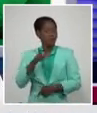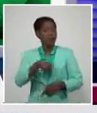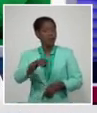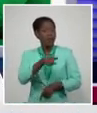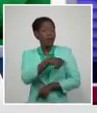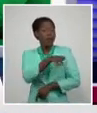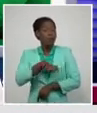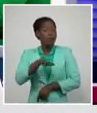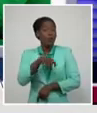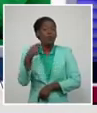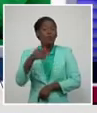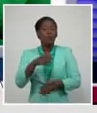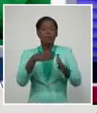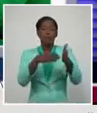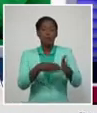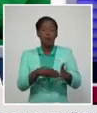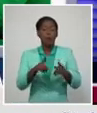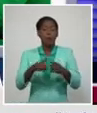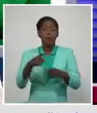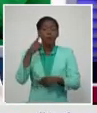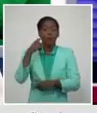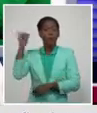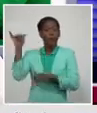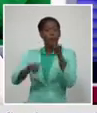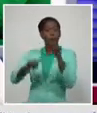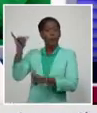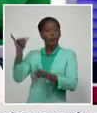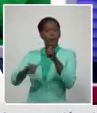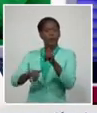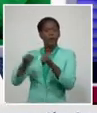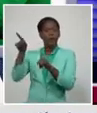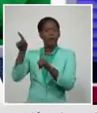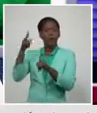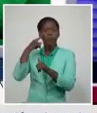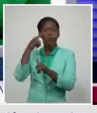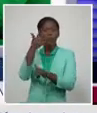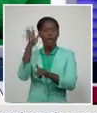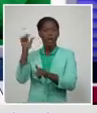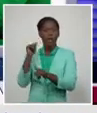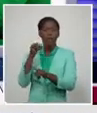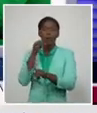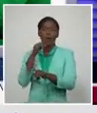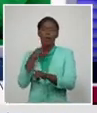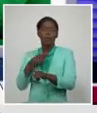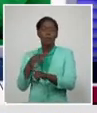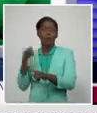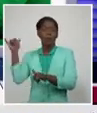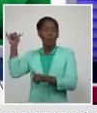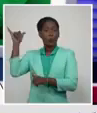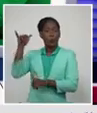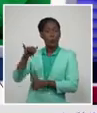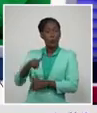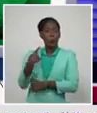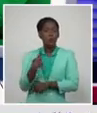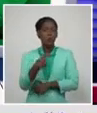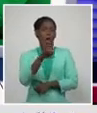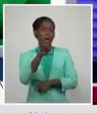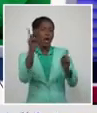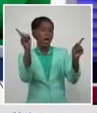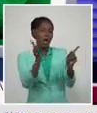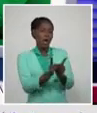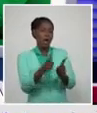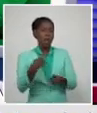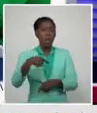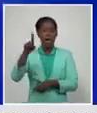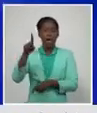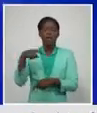incluyendo turistas que van a determinados polos turísticos de Cuba y además cumpliendo el protocolo donde